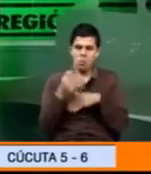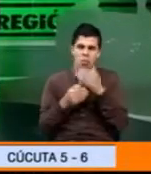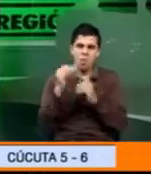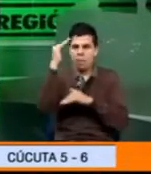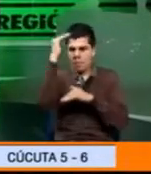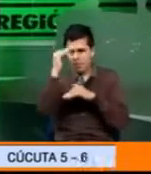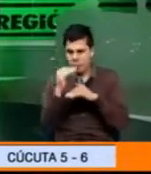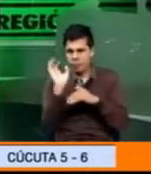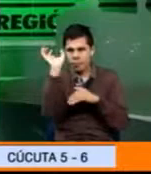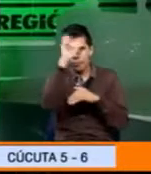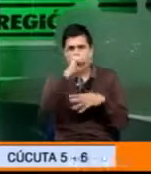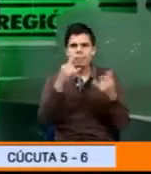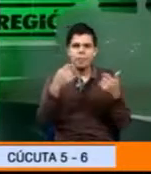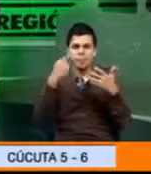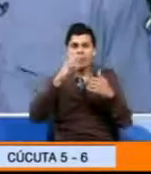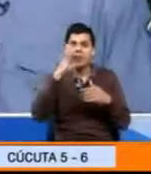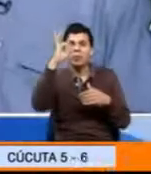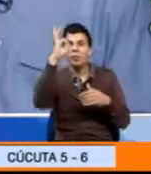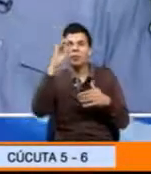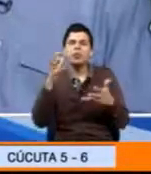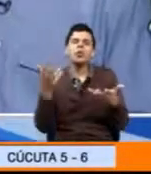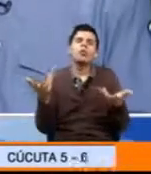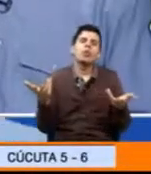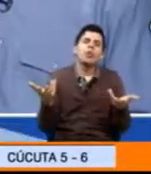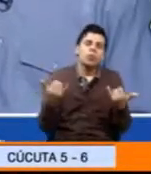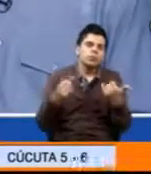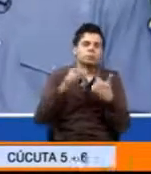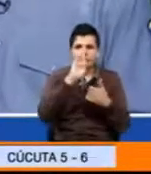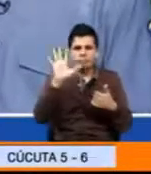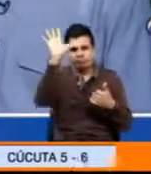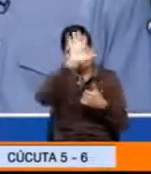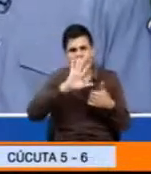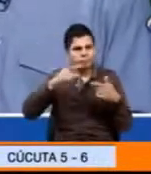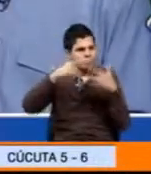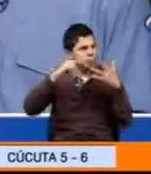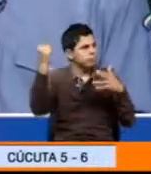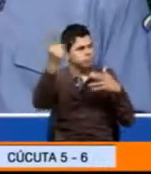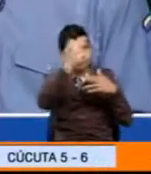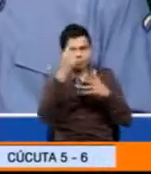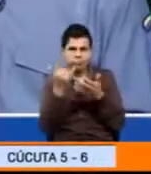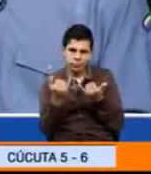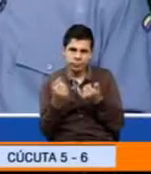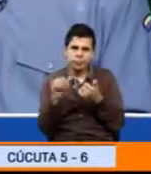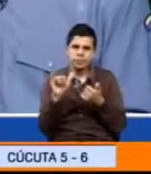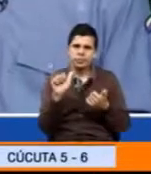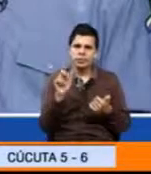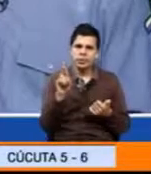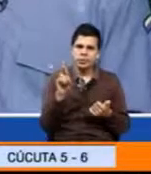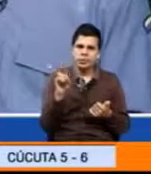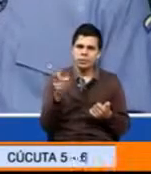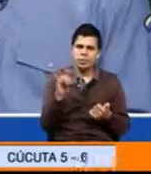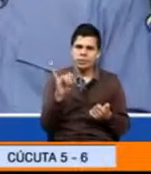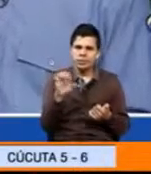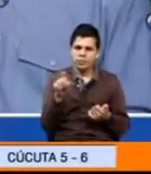bosque, que se acaben esas especies finas. ¿Dónde quedan? En los parques nacionales, en las áreas de influencia, y en nuestro caso en el Parque Yariguíes, en el sector de